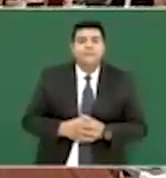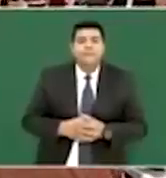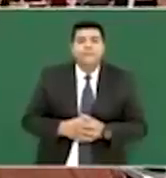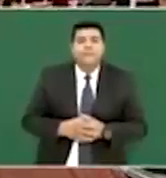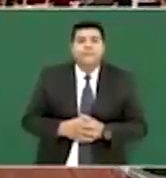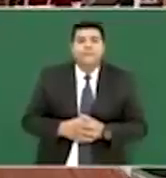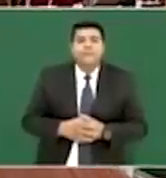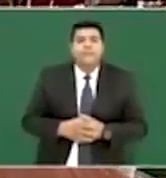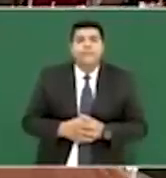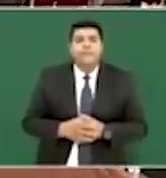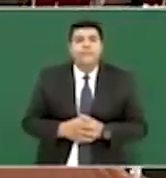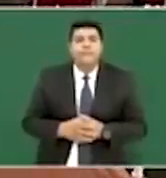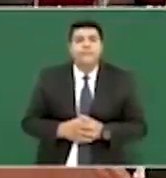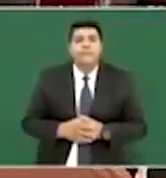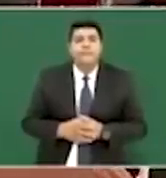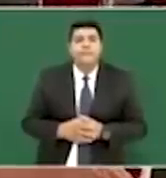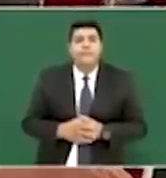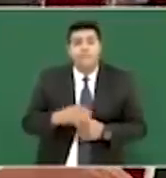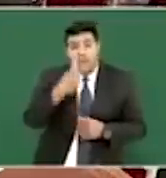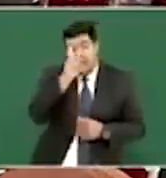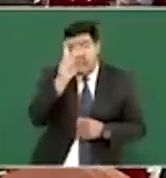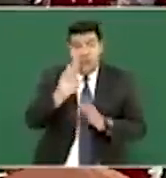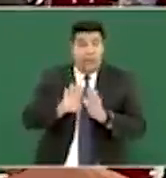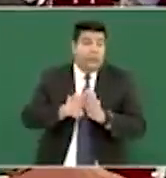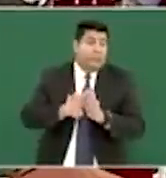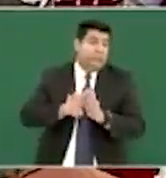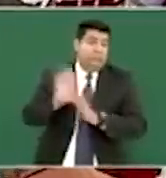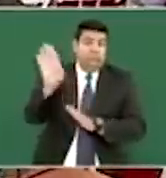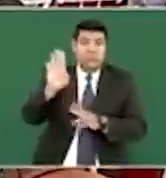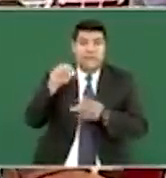se nos aumentó el número de homicidios